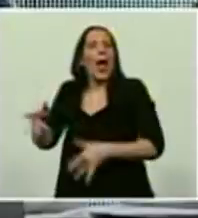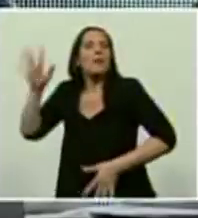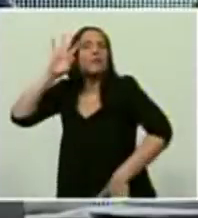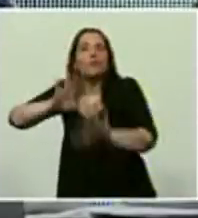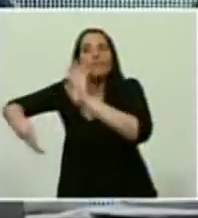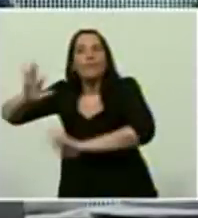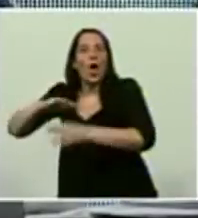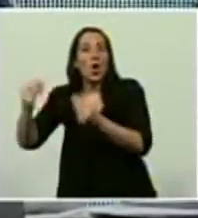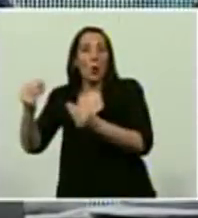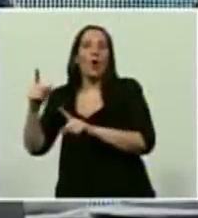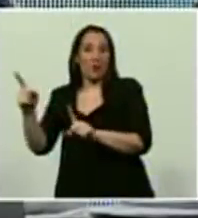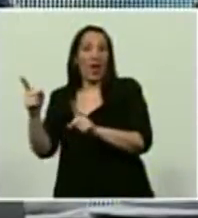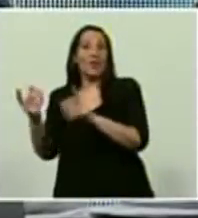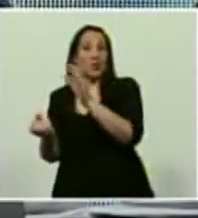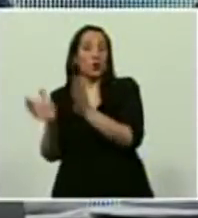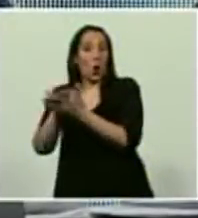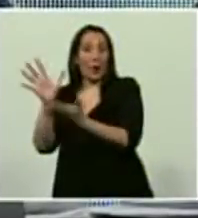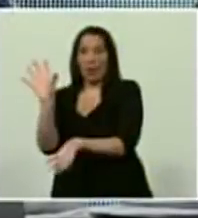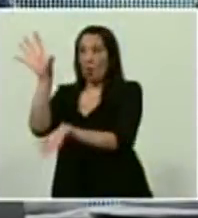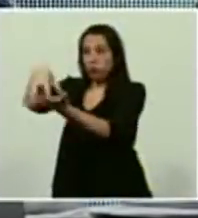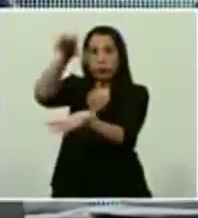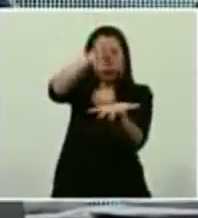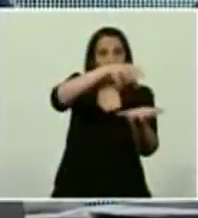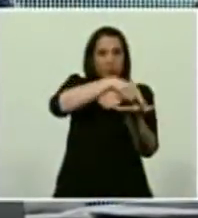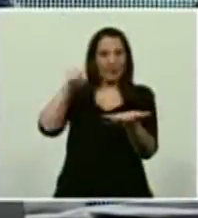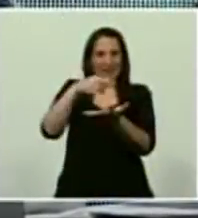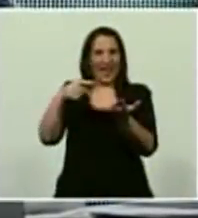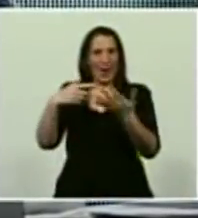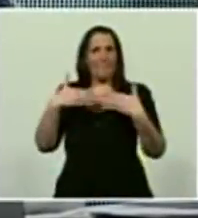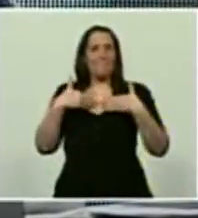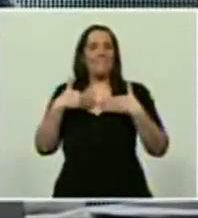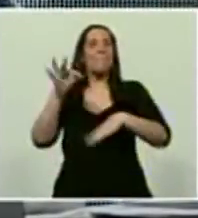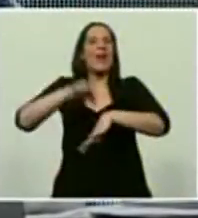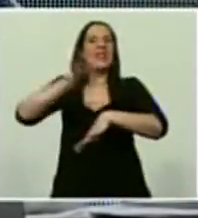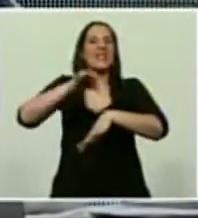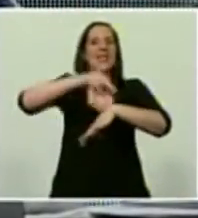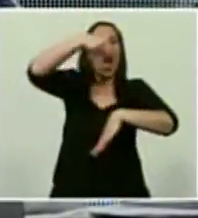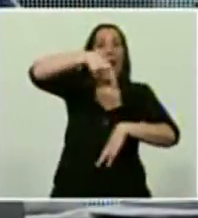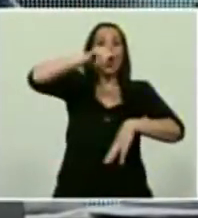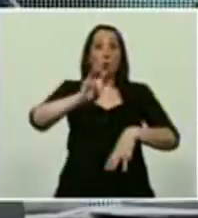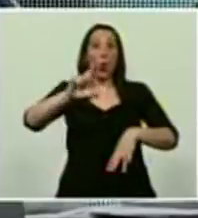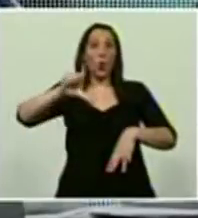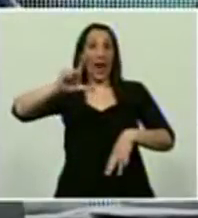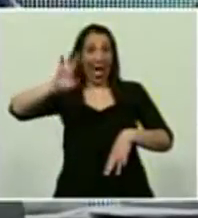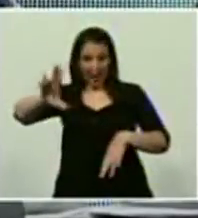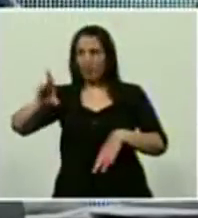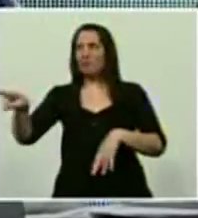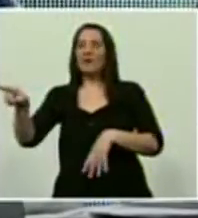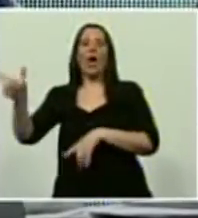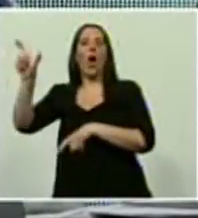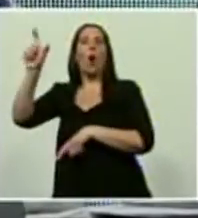de todos estos centros de medicina nuclear, que me lo planteaste hace más de un año y pico y que lo